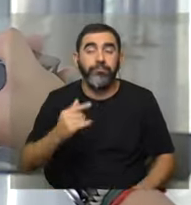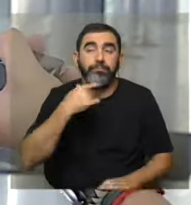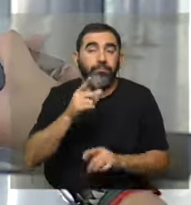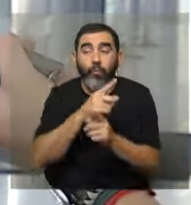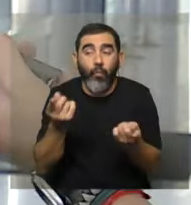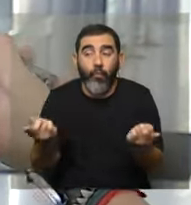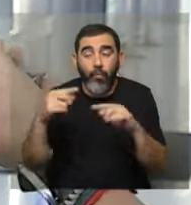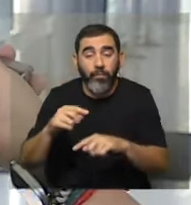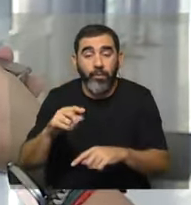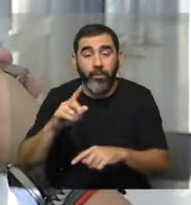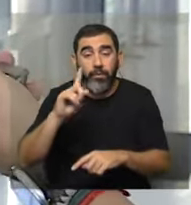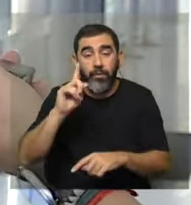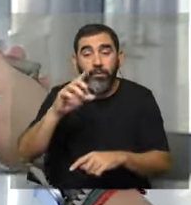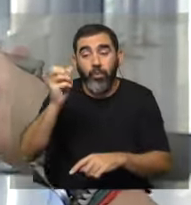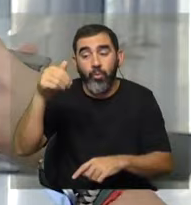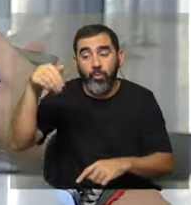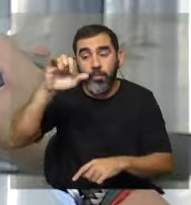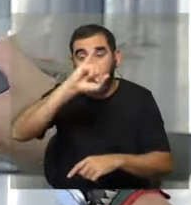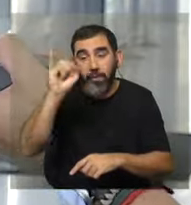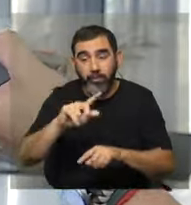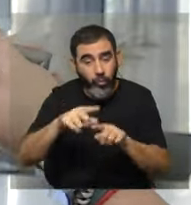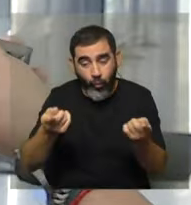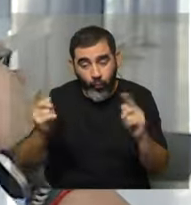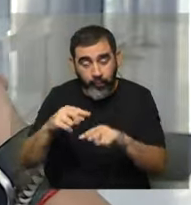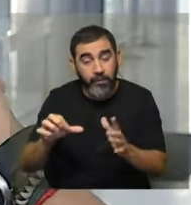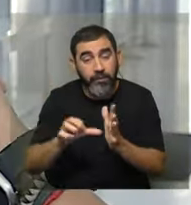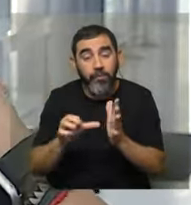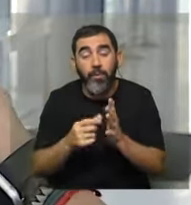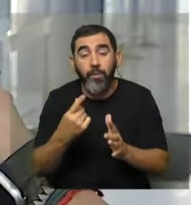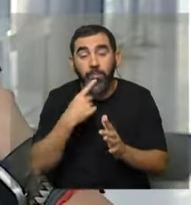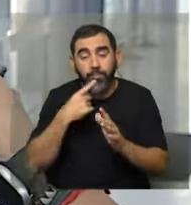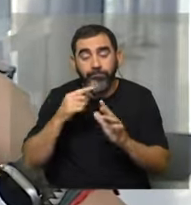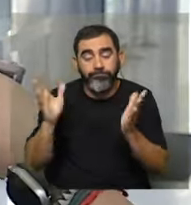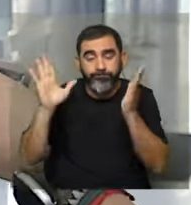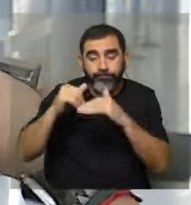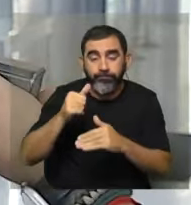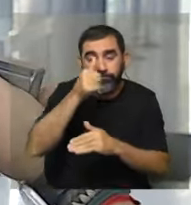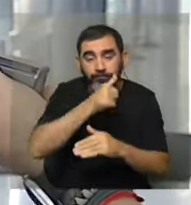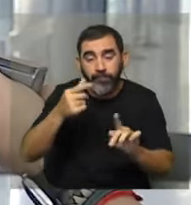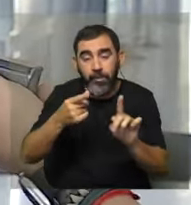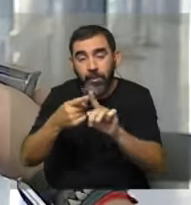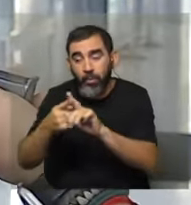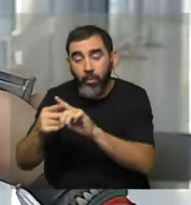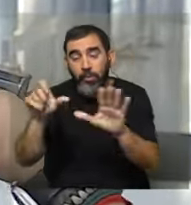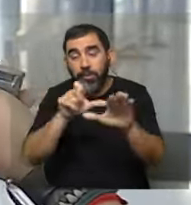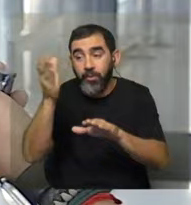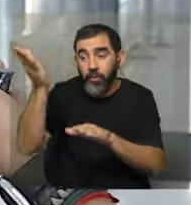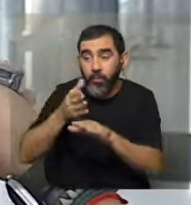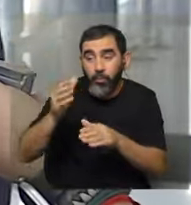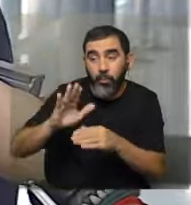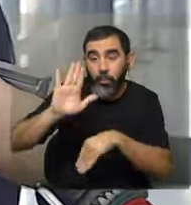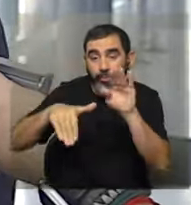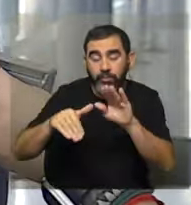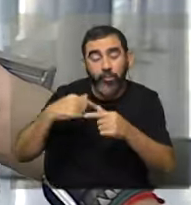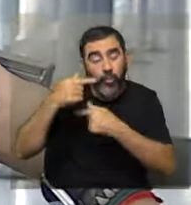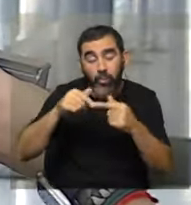se reintegrar Gómez y el sistema político sigue bloqueado y no tiene los dos tercios para nombrar un nuevo fiscal seguirá